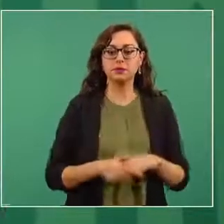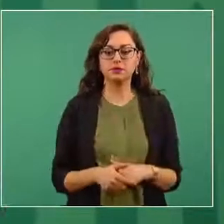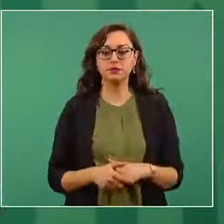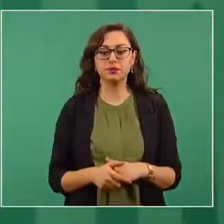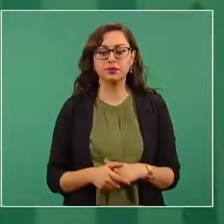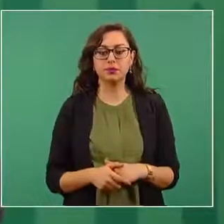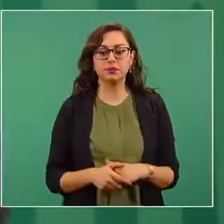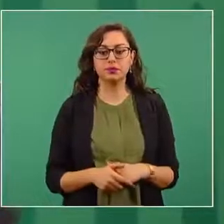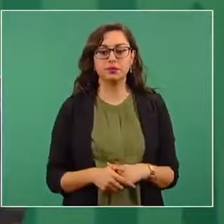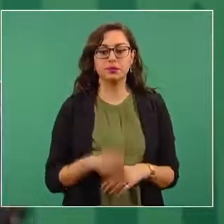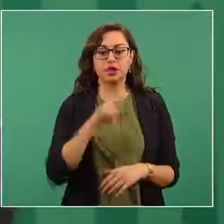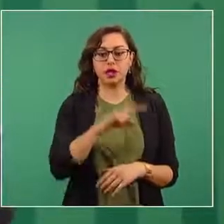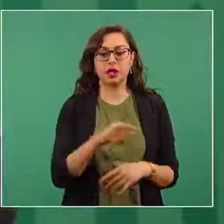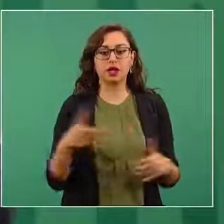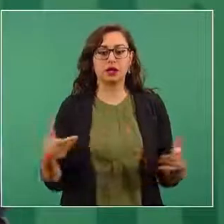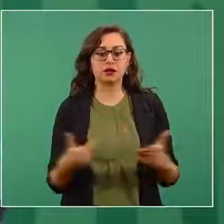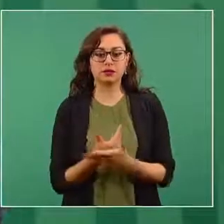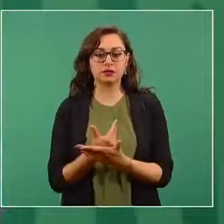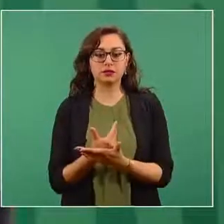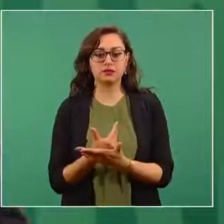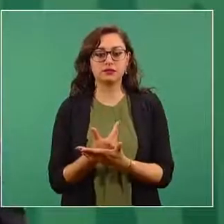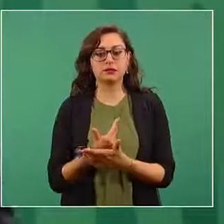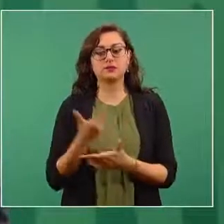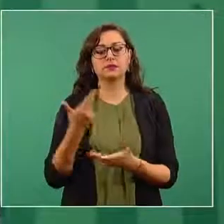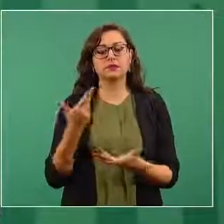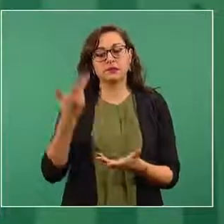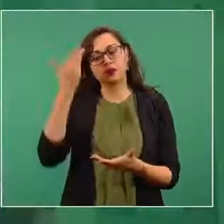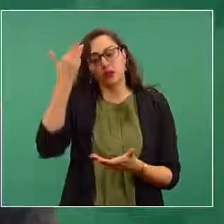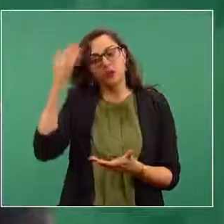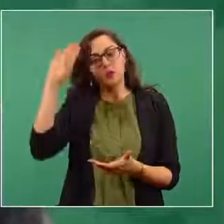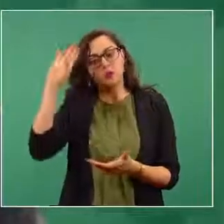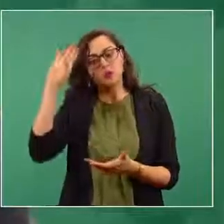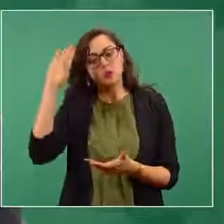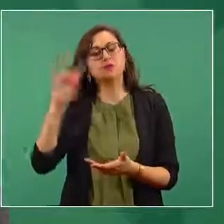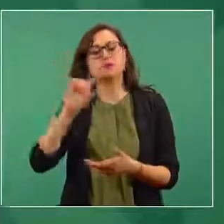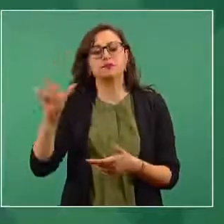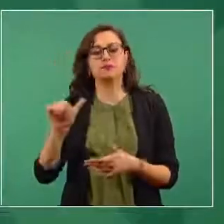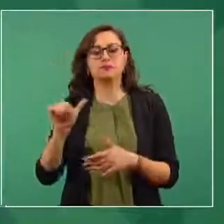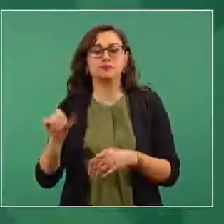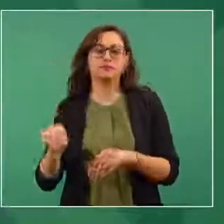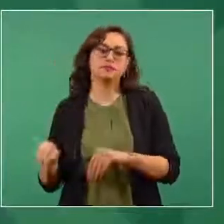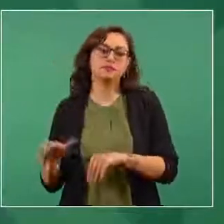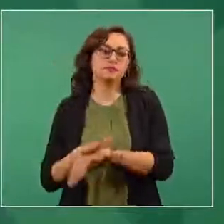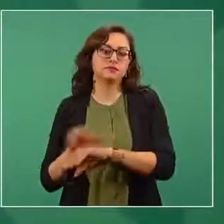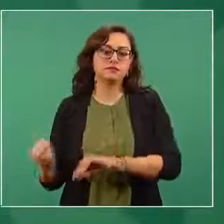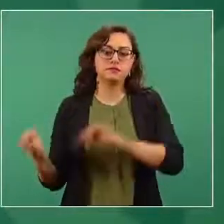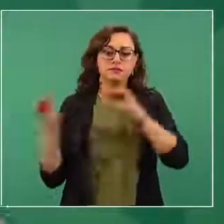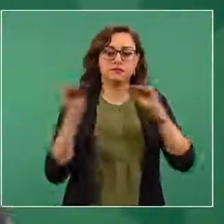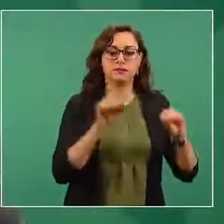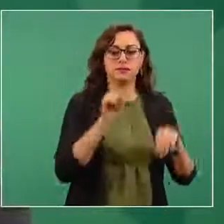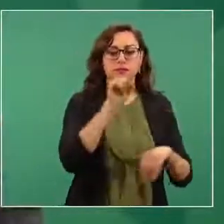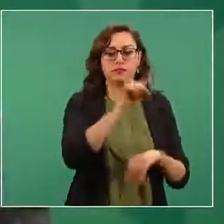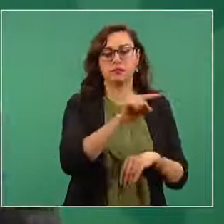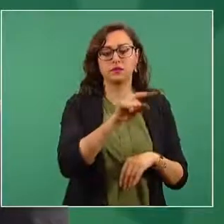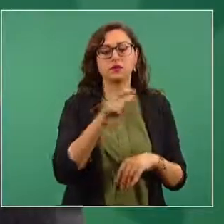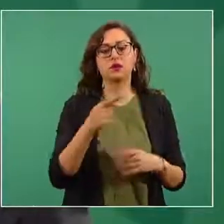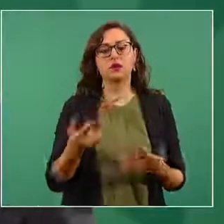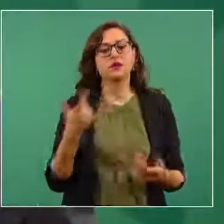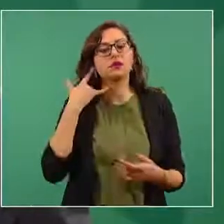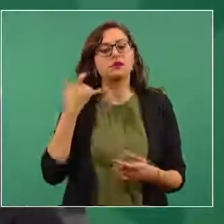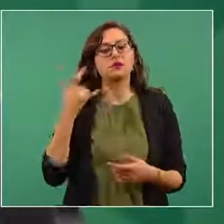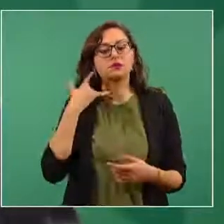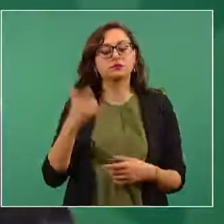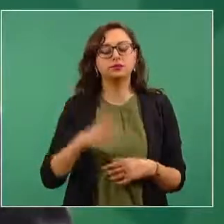pues nació en La Habana y después creció en California. Jake Sullivan,